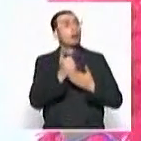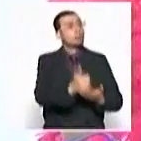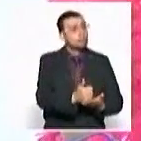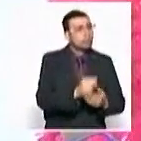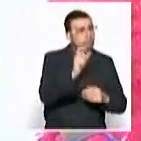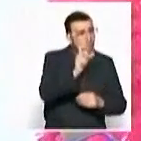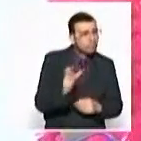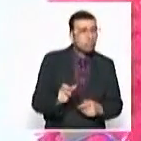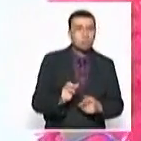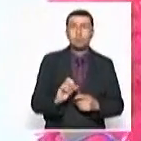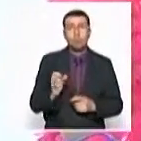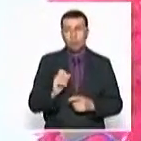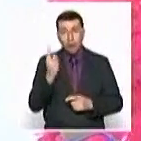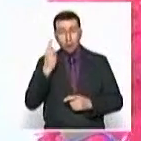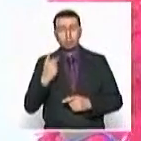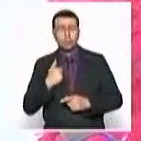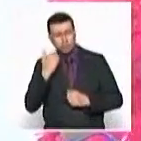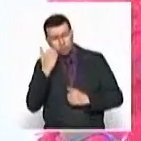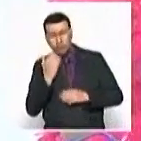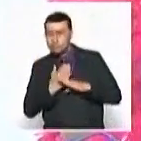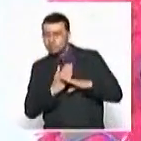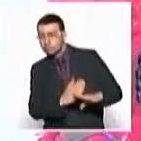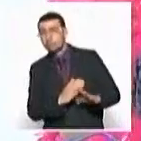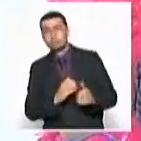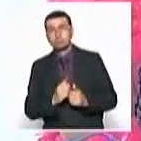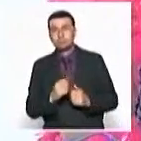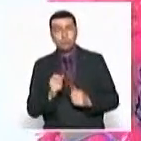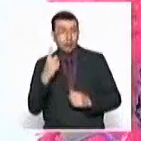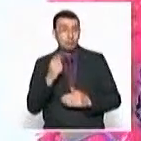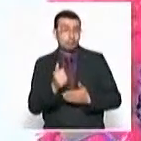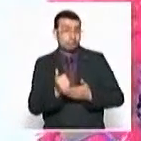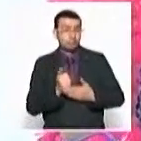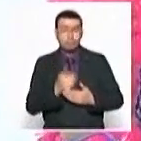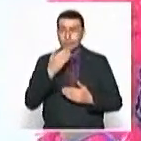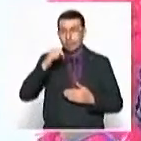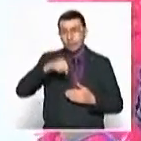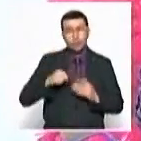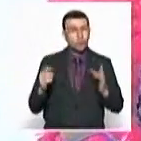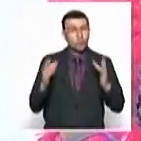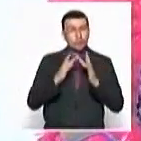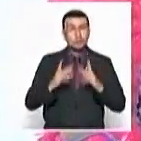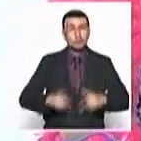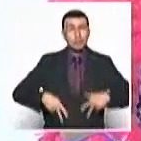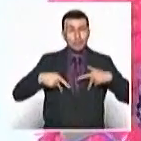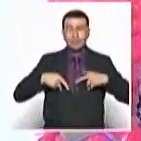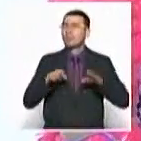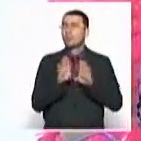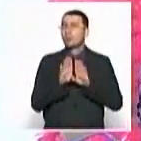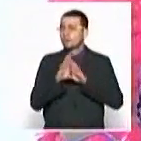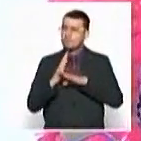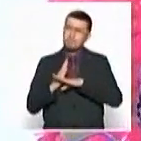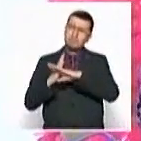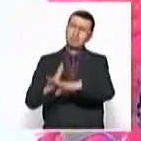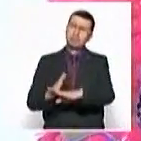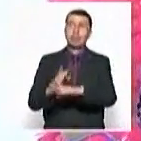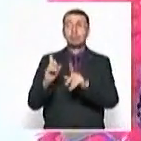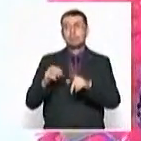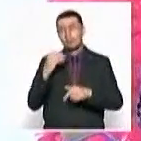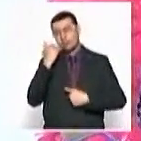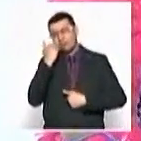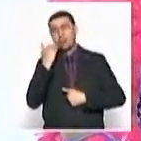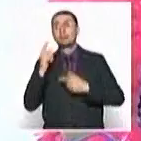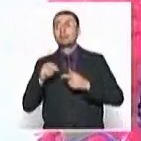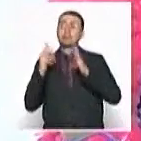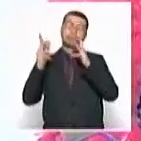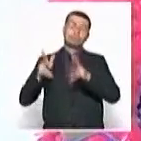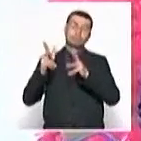podemos nosotros prevenir. Eminentemente, Conexión Vital es un programa de prevención y de educación. Entonces, por eso es